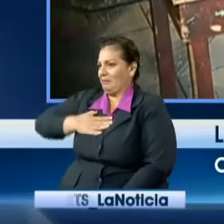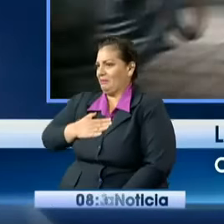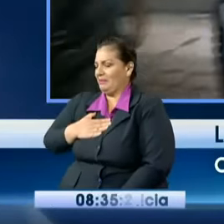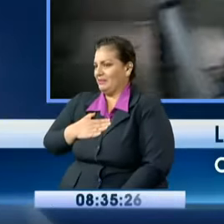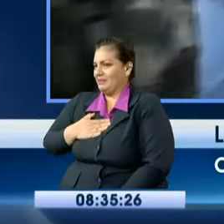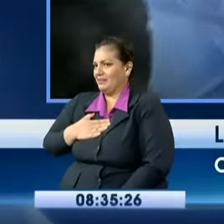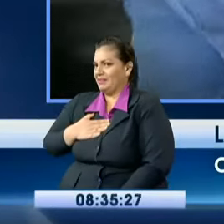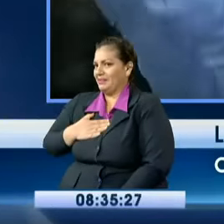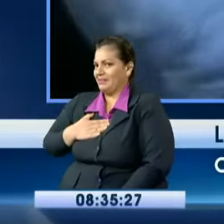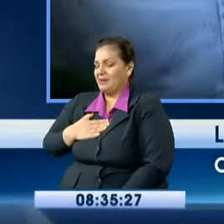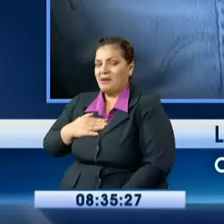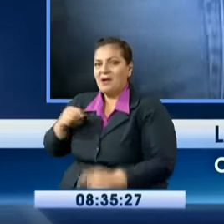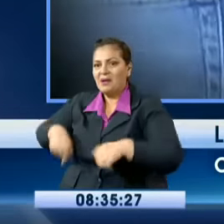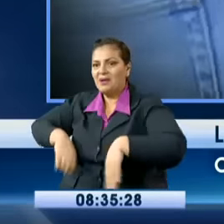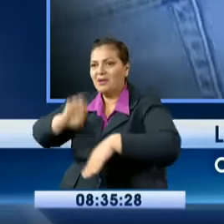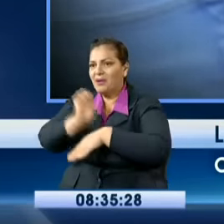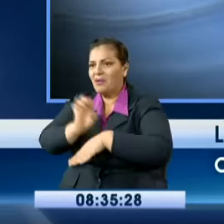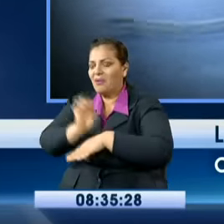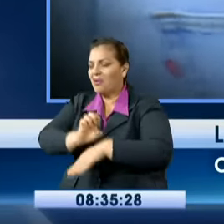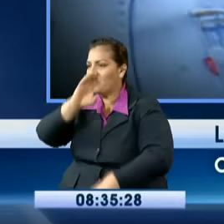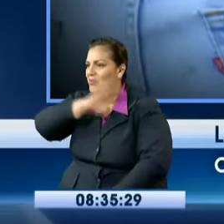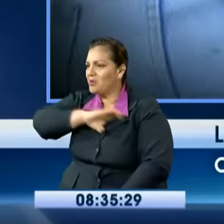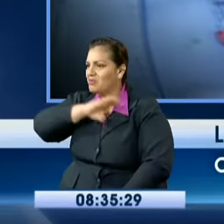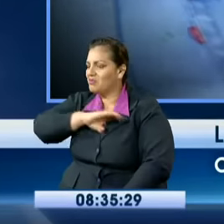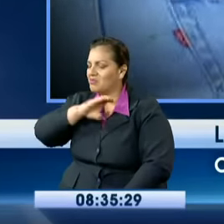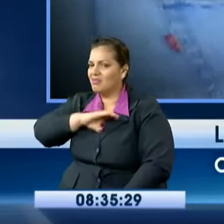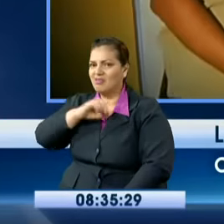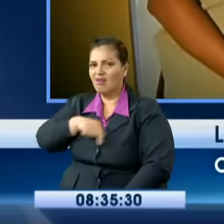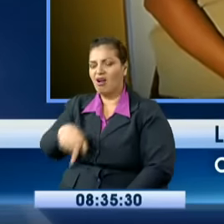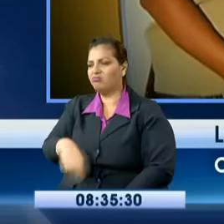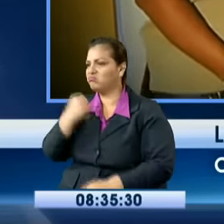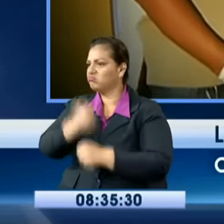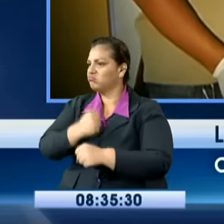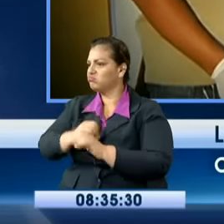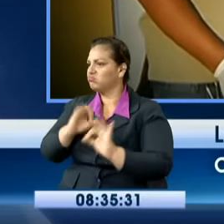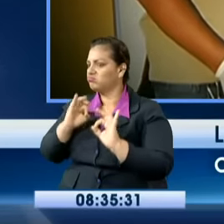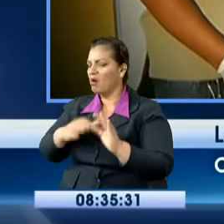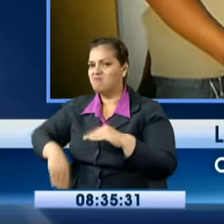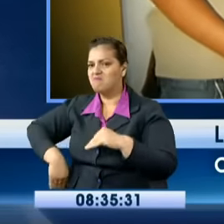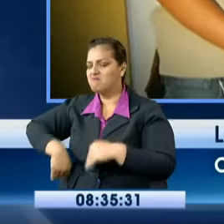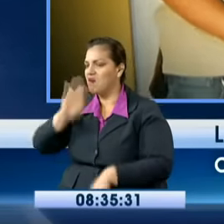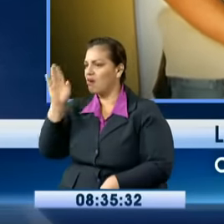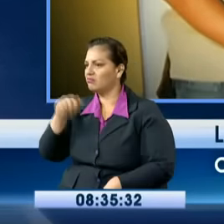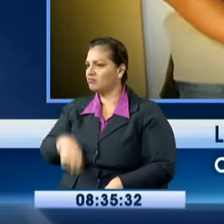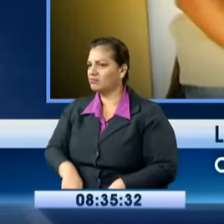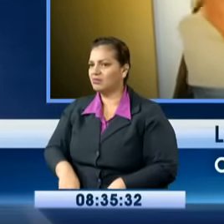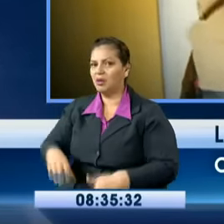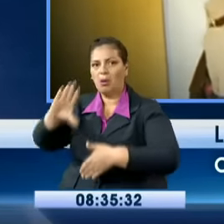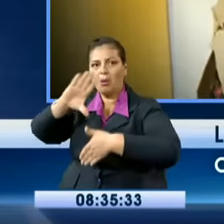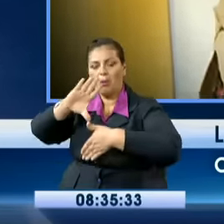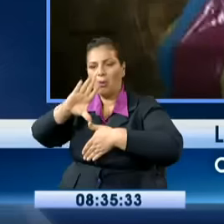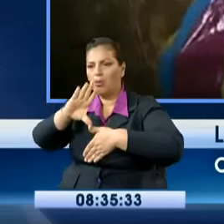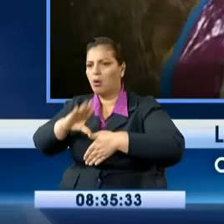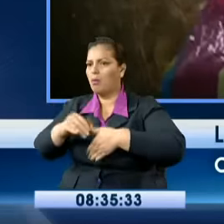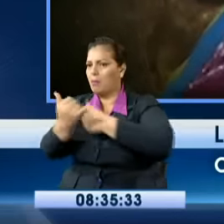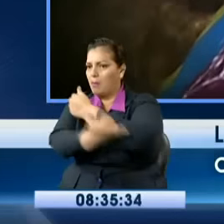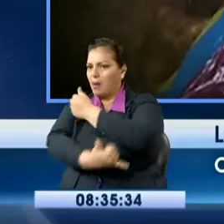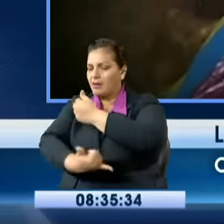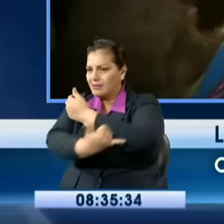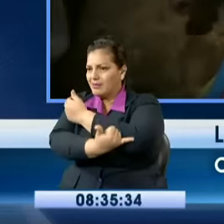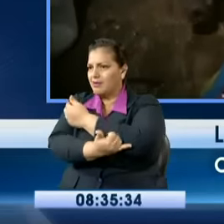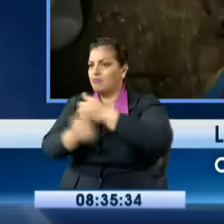investigar, que nuestra policía está entre las tres mejores de América, ¿no? Señor, eso es lo que usted me acaba de lo decir. Acabo de ratificar. Eso pues enorgullece a nosotros los definitivamente ecuatorianos.